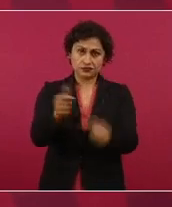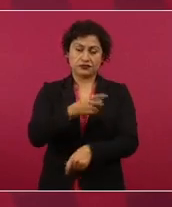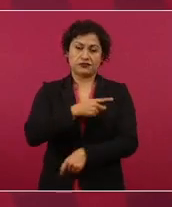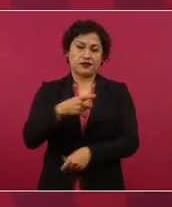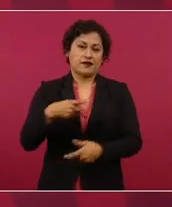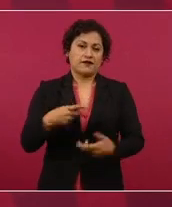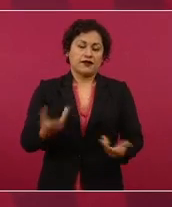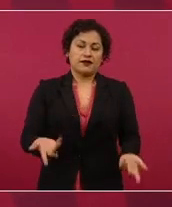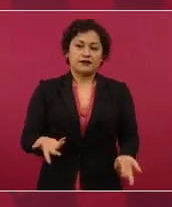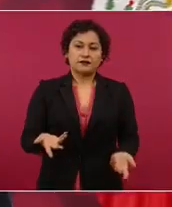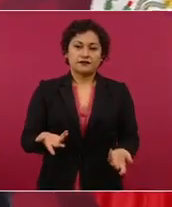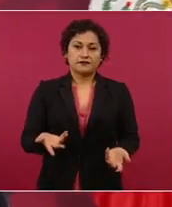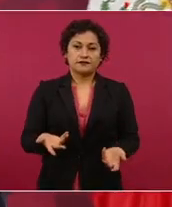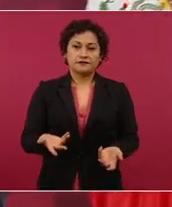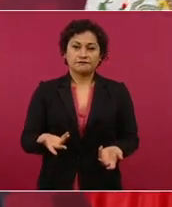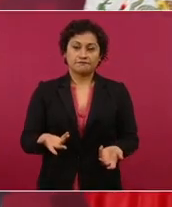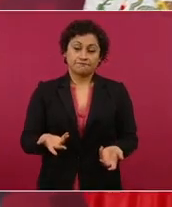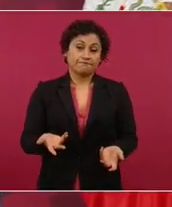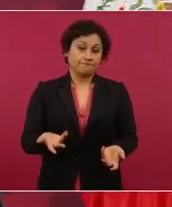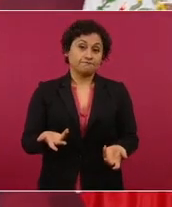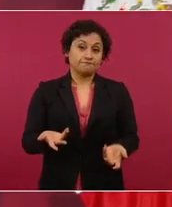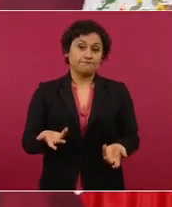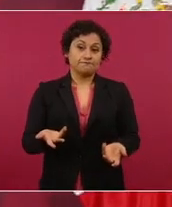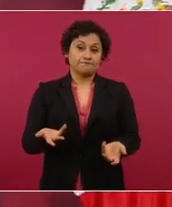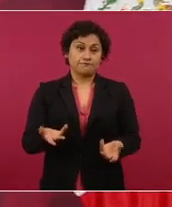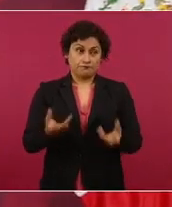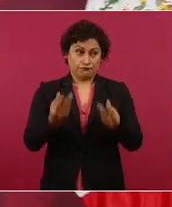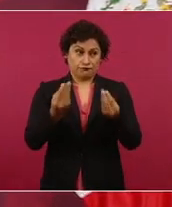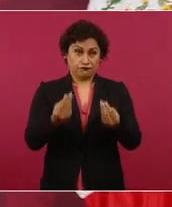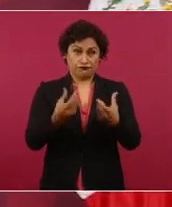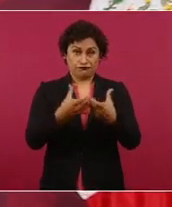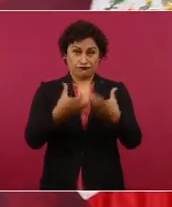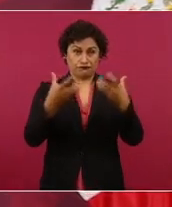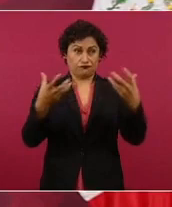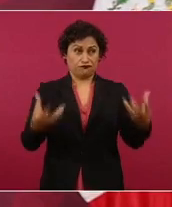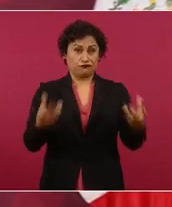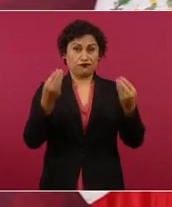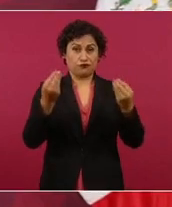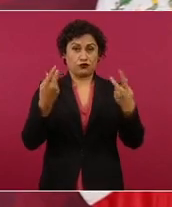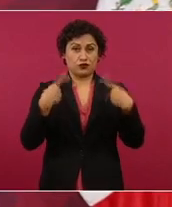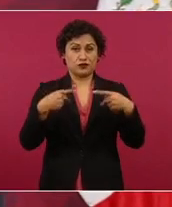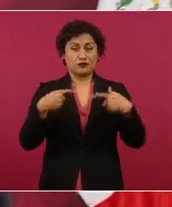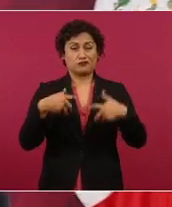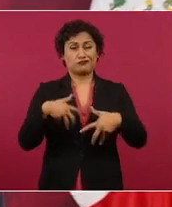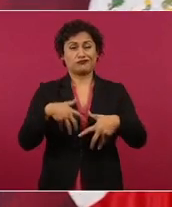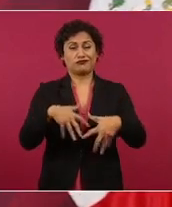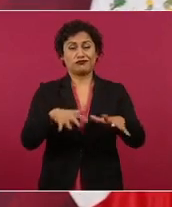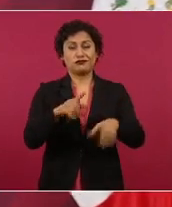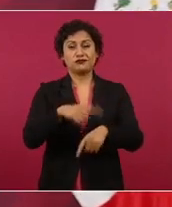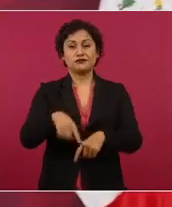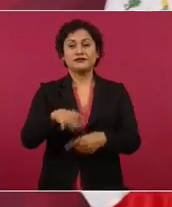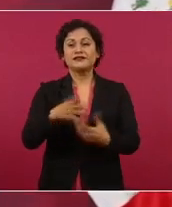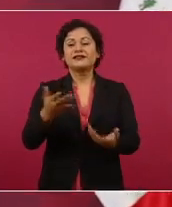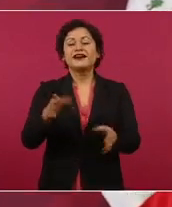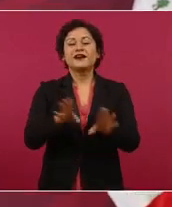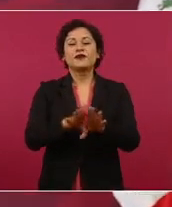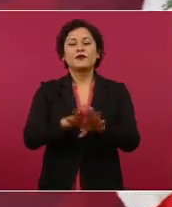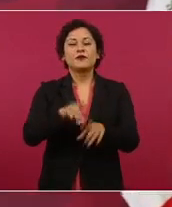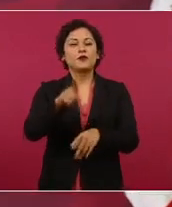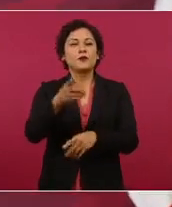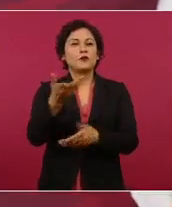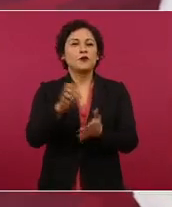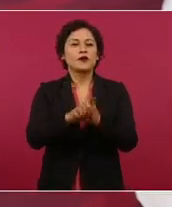en el fútbol. Mucha afición. Es como cuando se dice: es mucho pueblo para tan